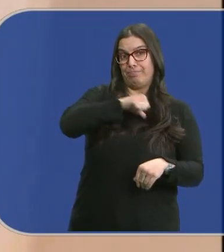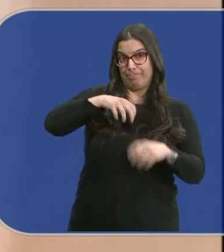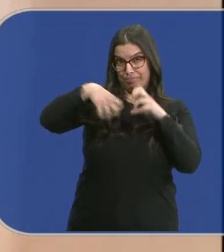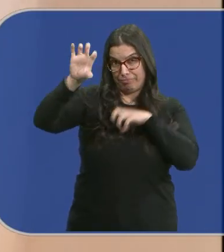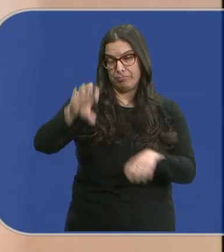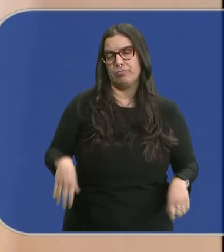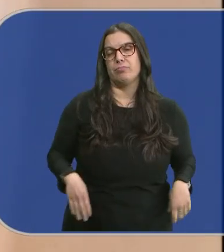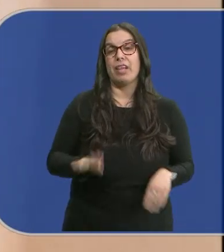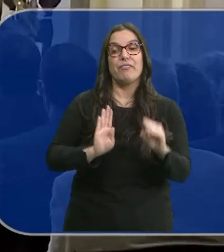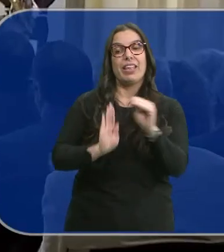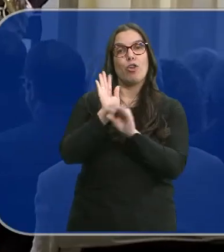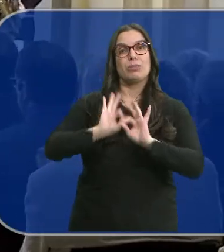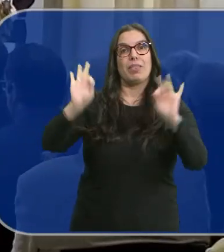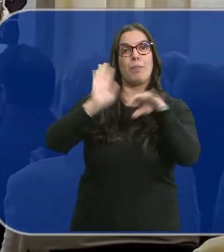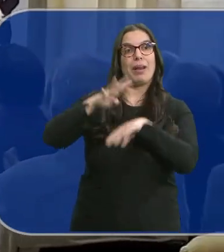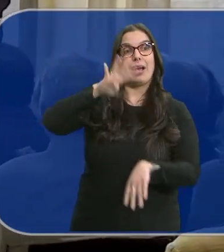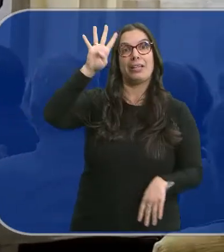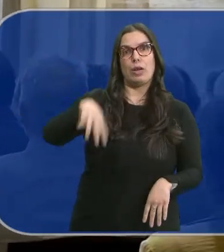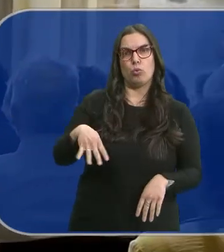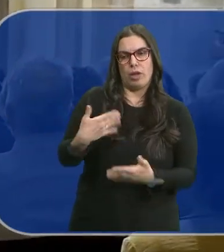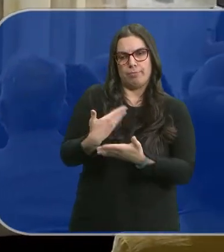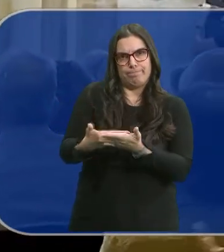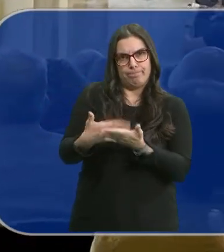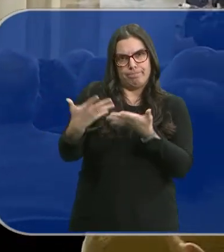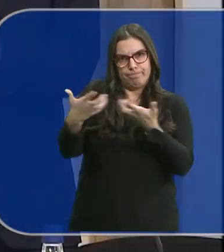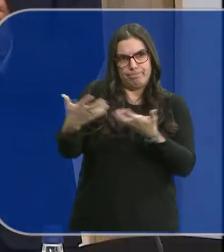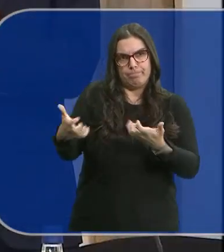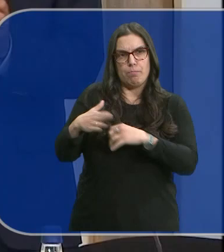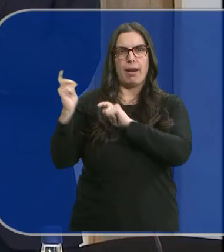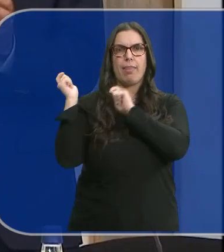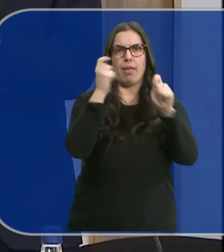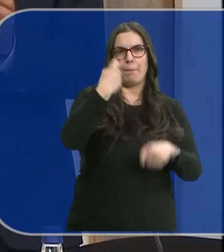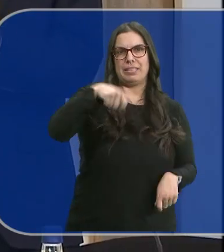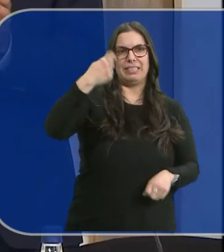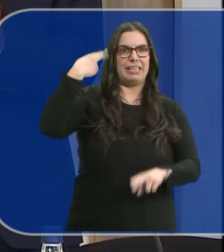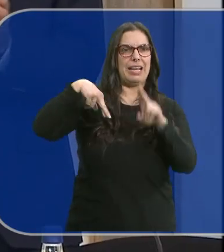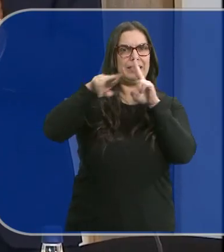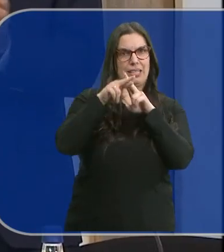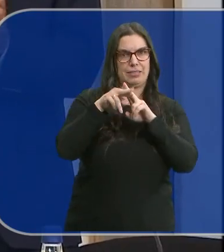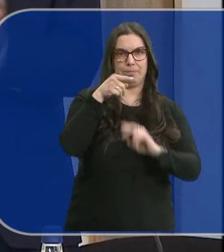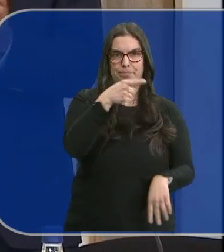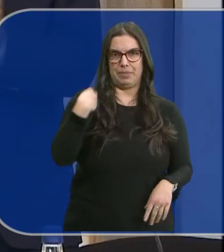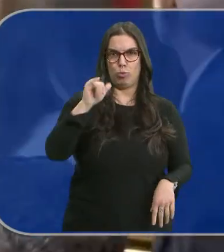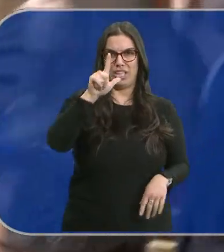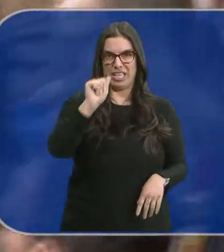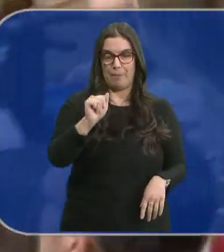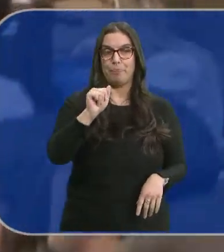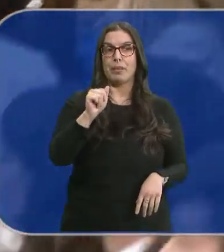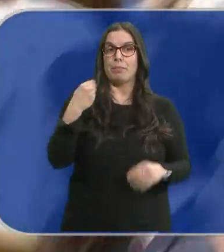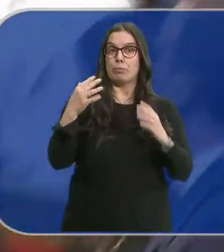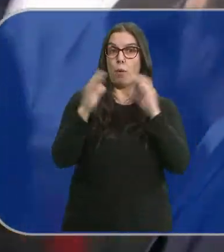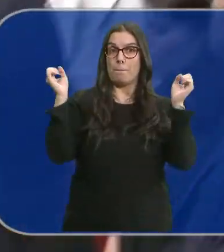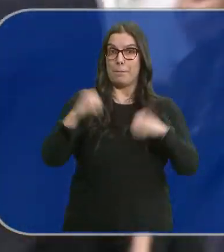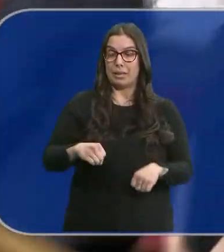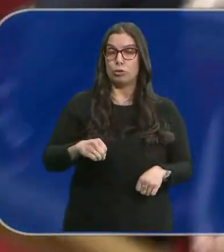La financiación singular para Cataluña se puso por escrito para que él se convirtiera en presidente de la Generalitat de Cataluña. Formaba parte de un